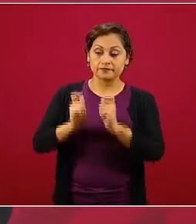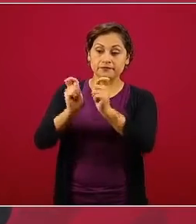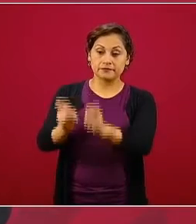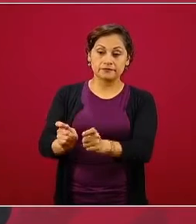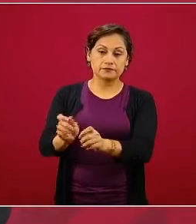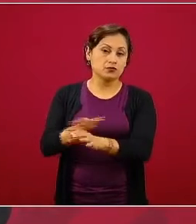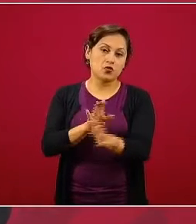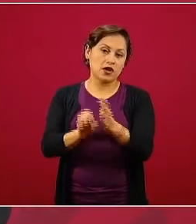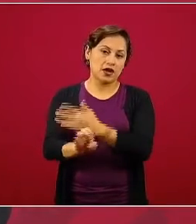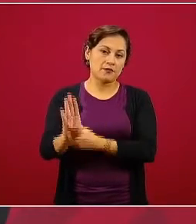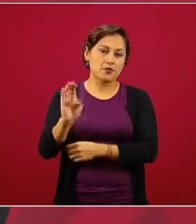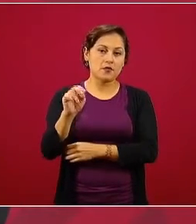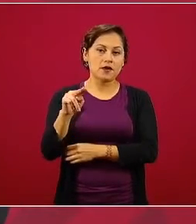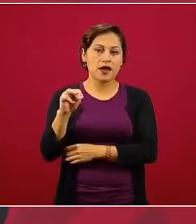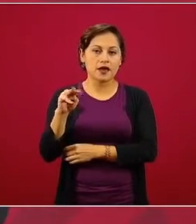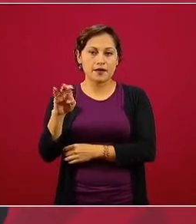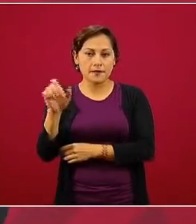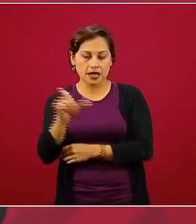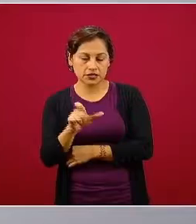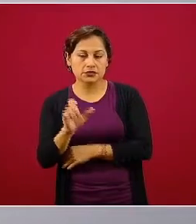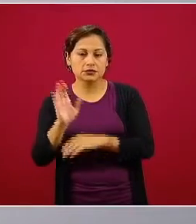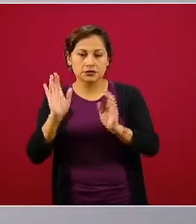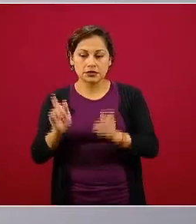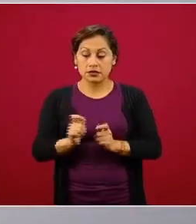Banamex a un grupo